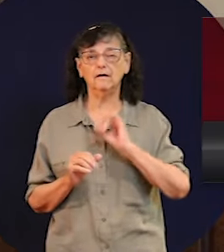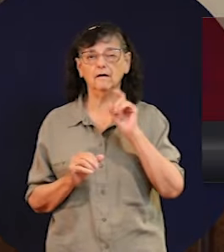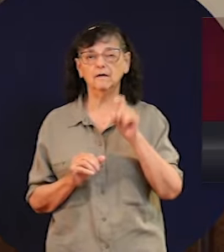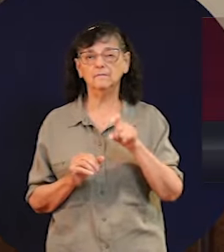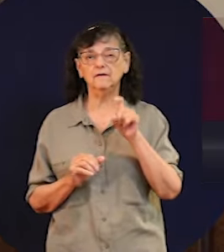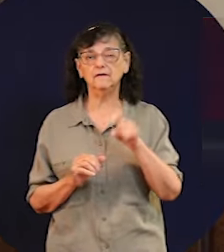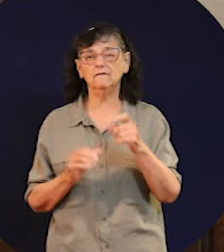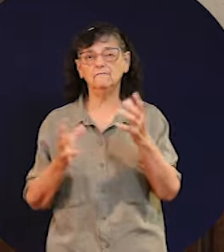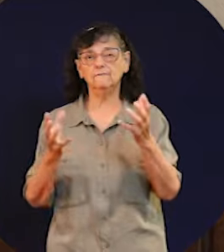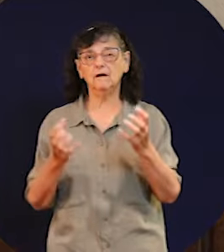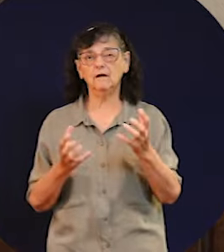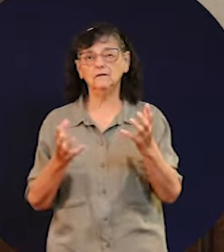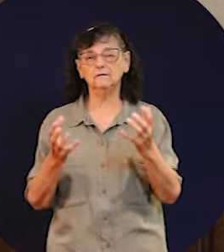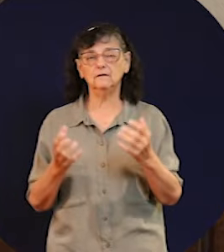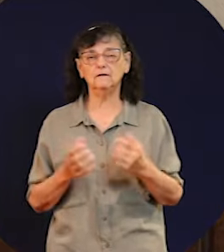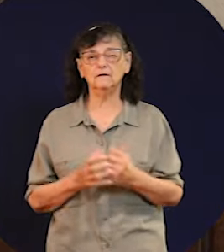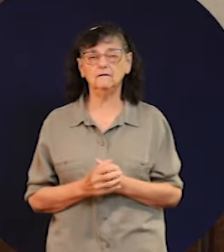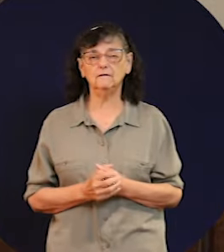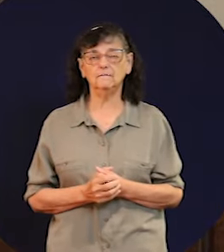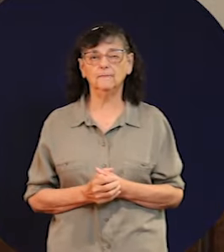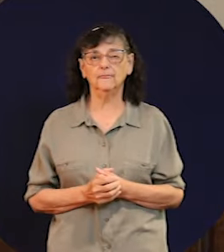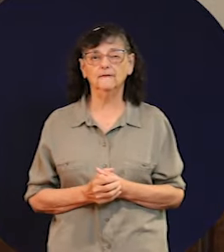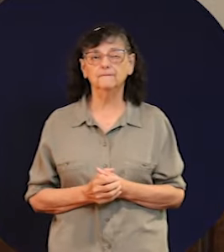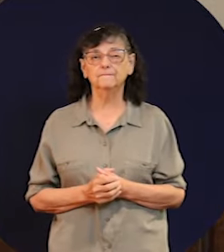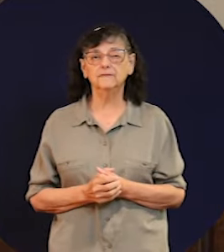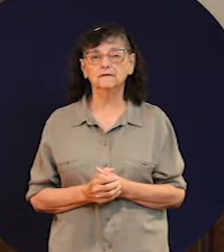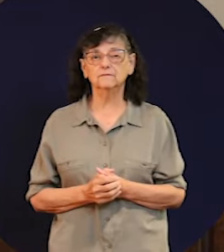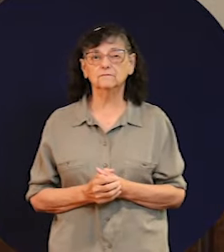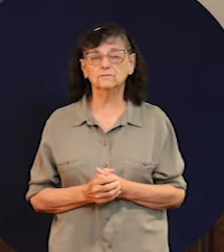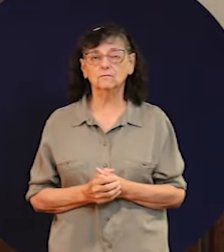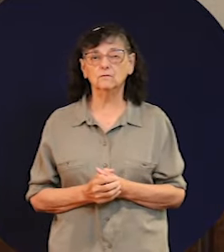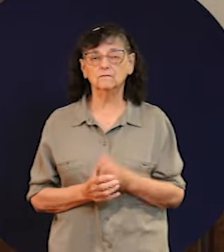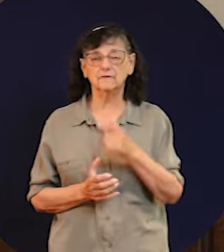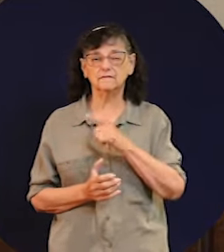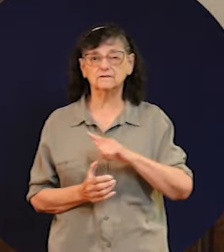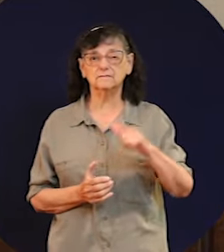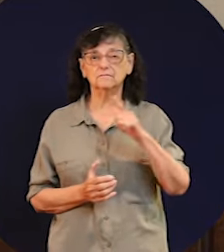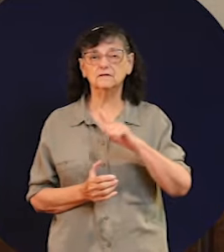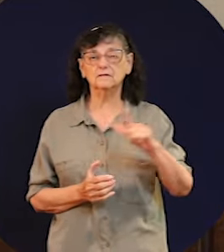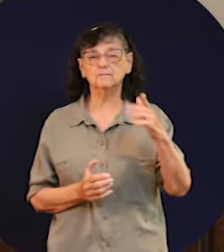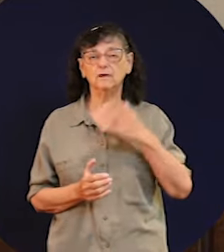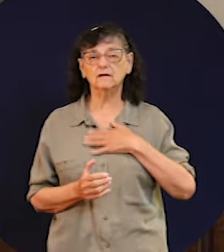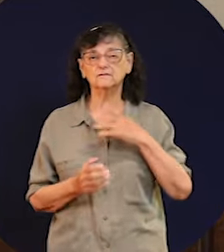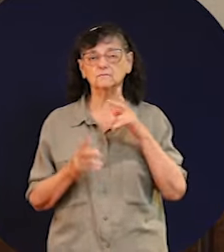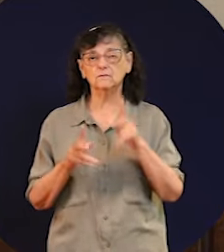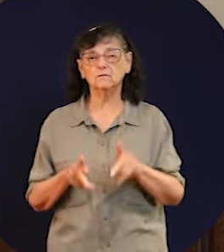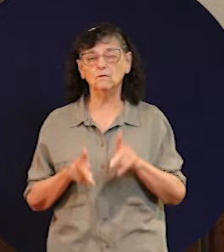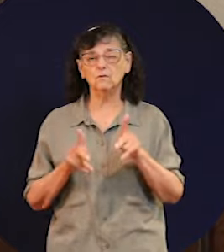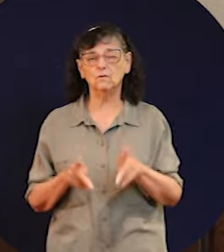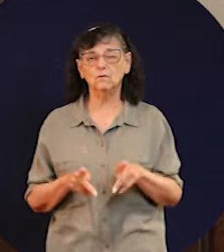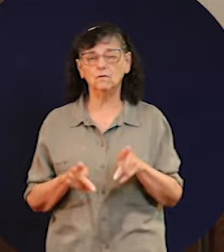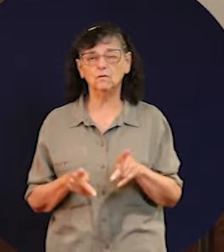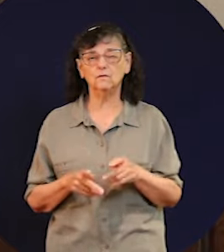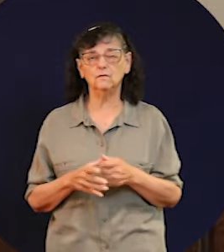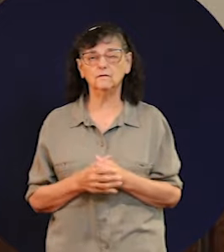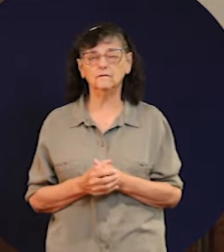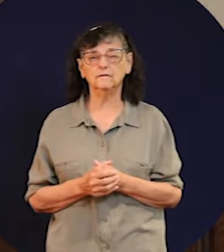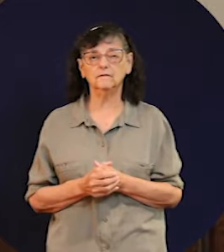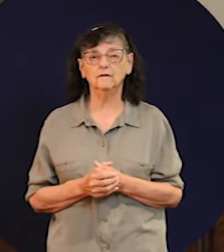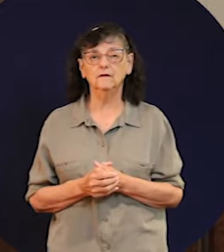nada me falta. El Señor es mi pastor,